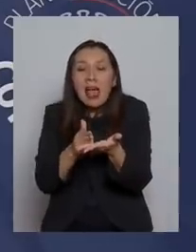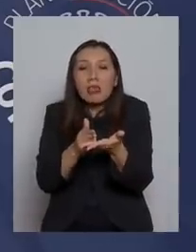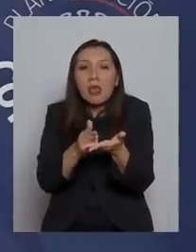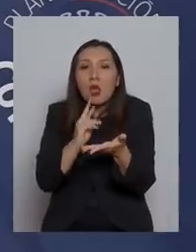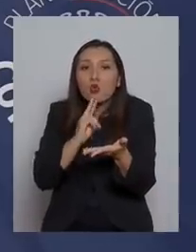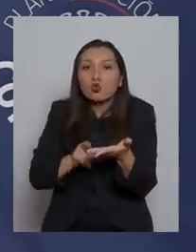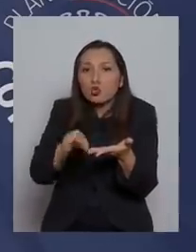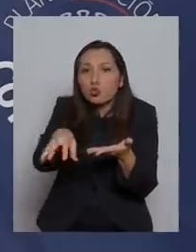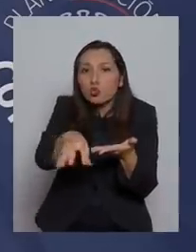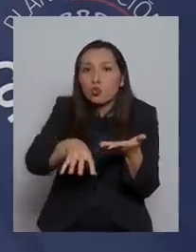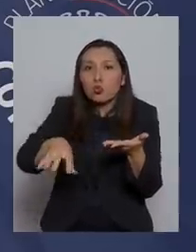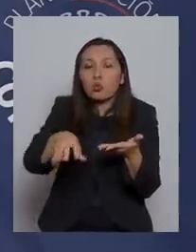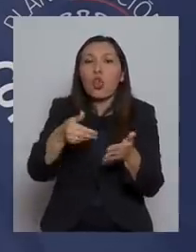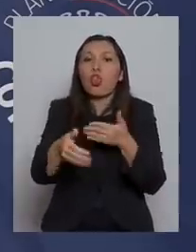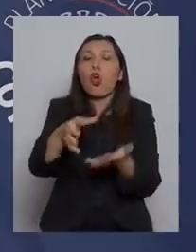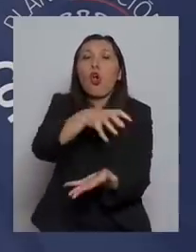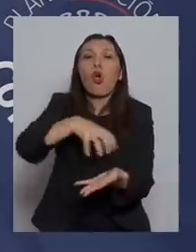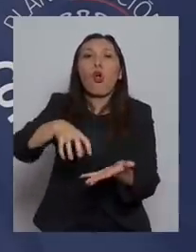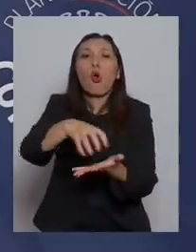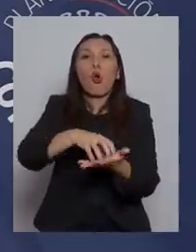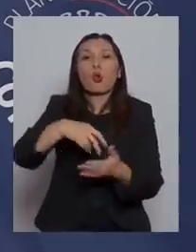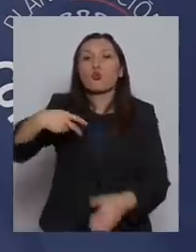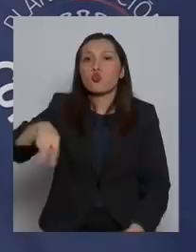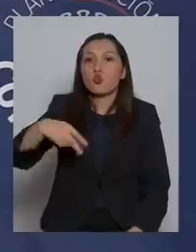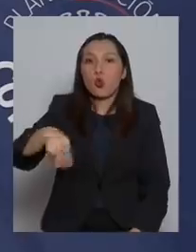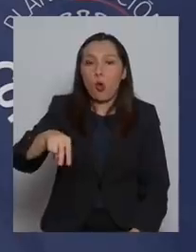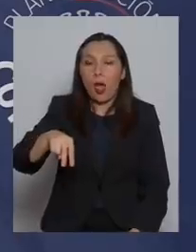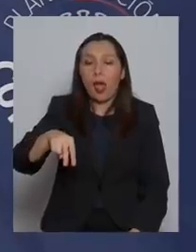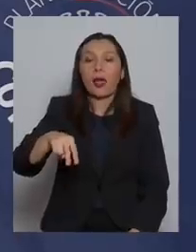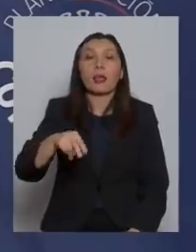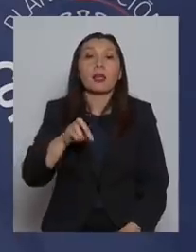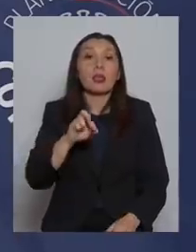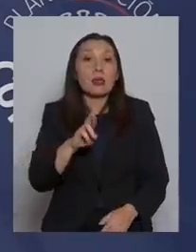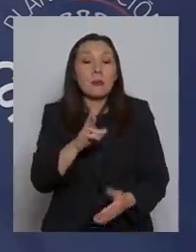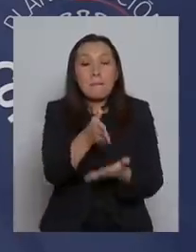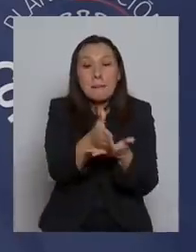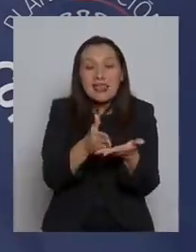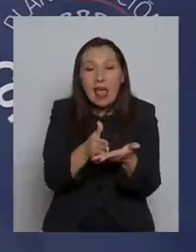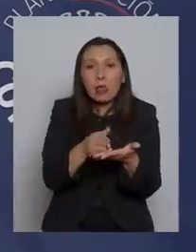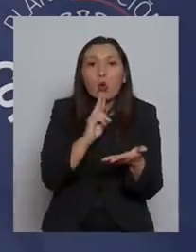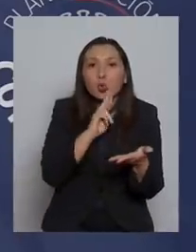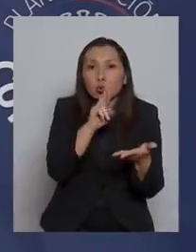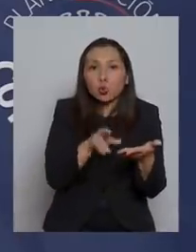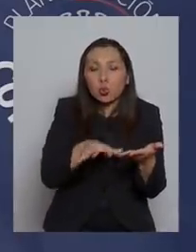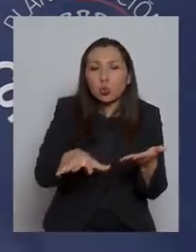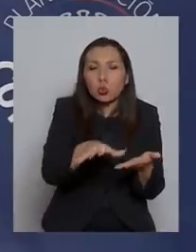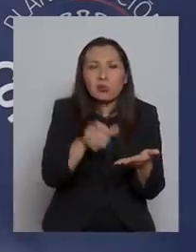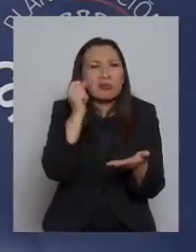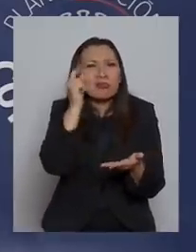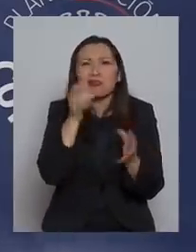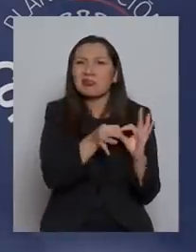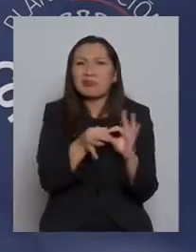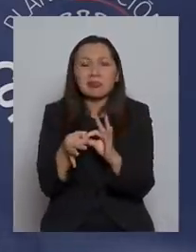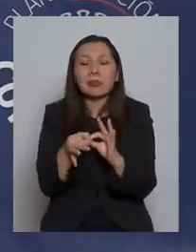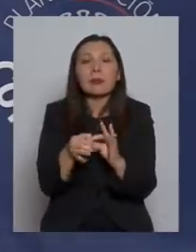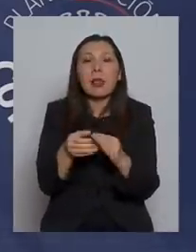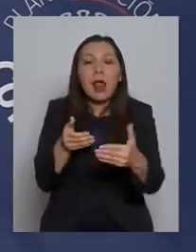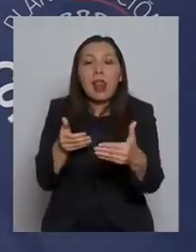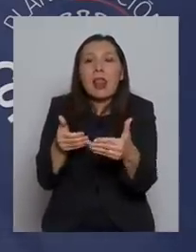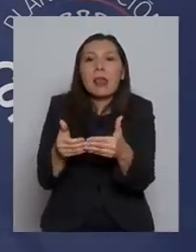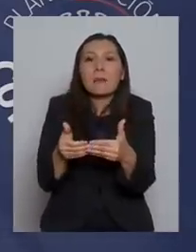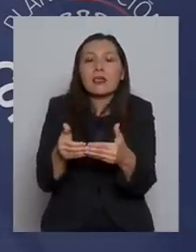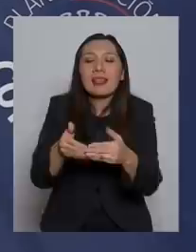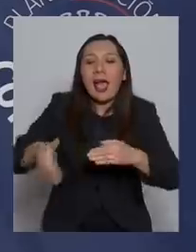sur de la comuna de Ñuñoa, y por mitad sur entendemos como límite